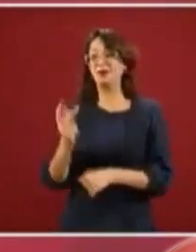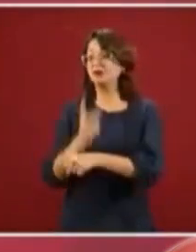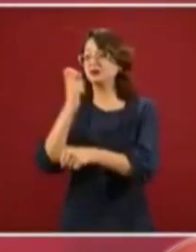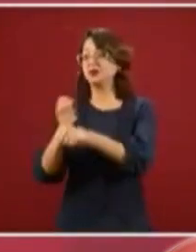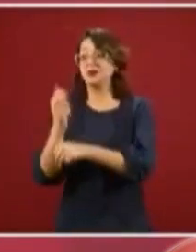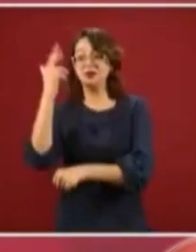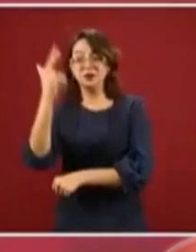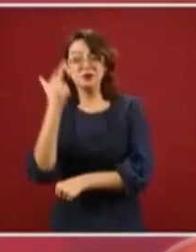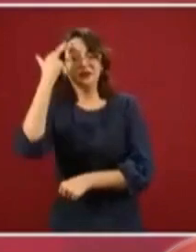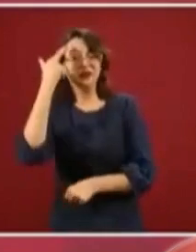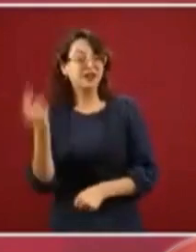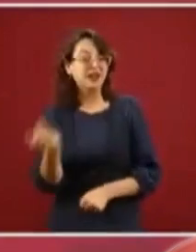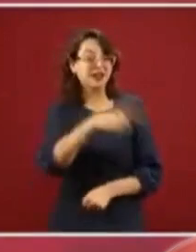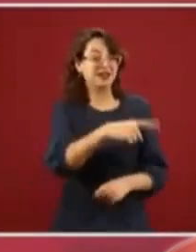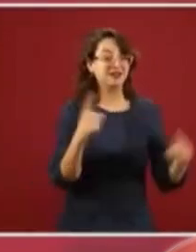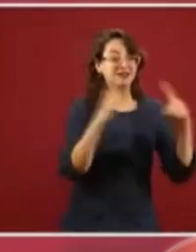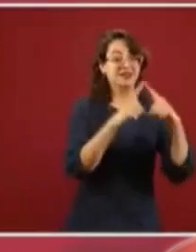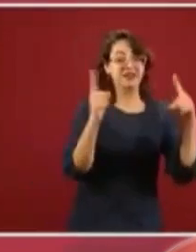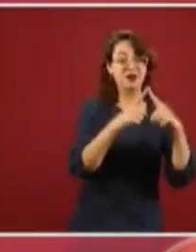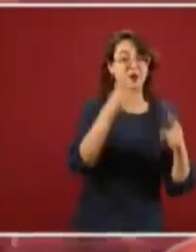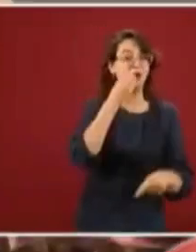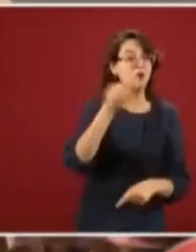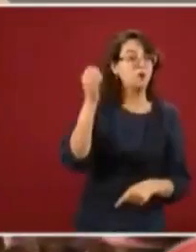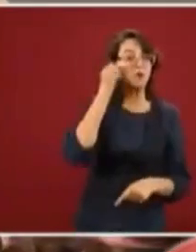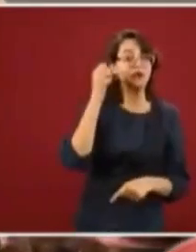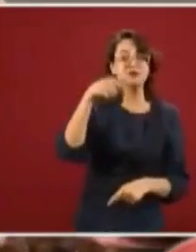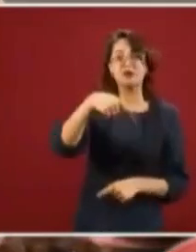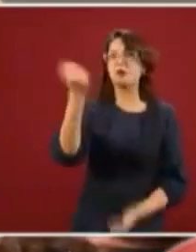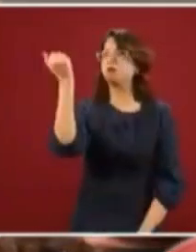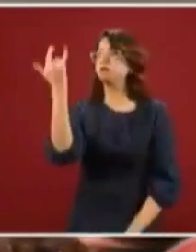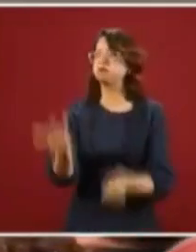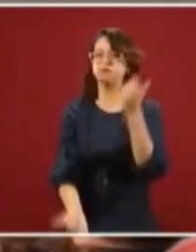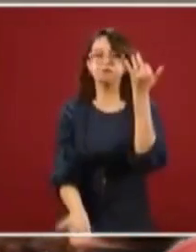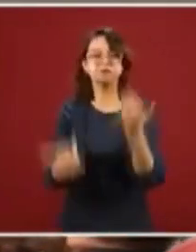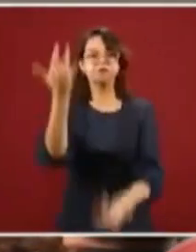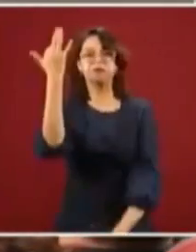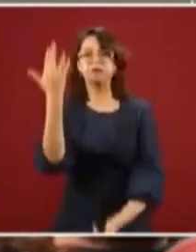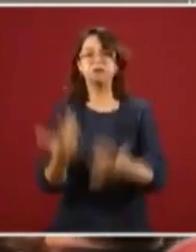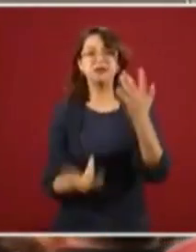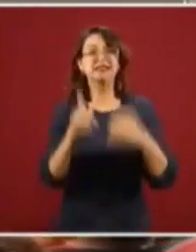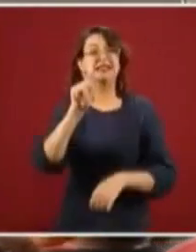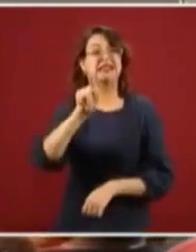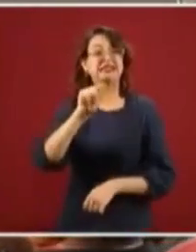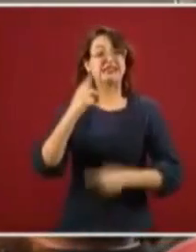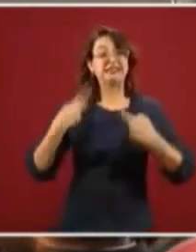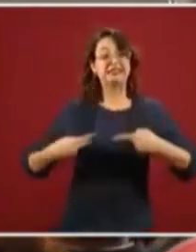Hubo aquí como 70 muertos y se quemó el palacio